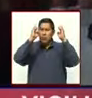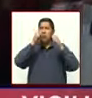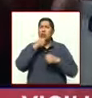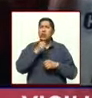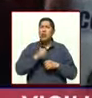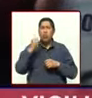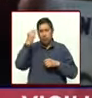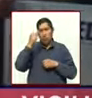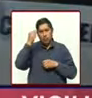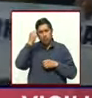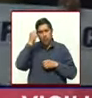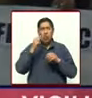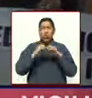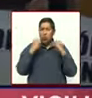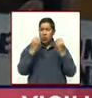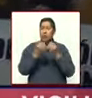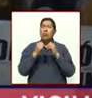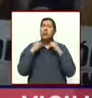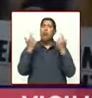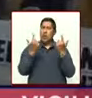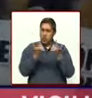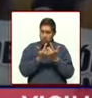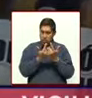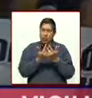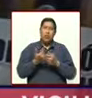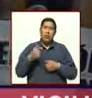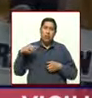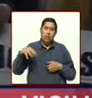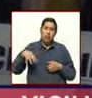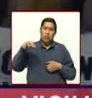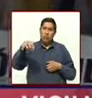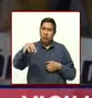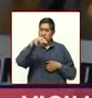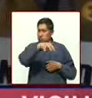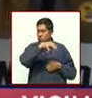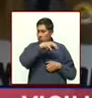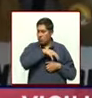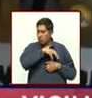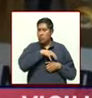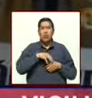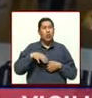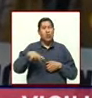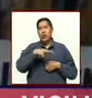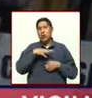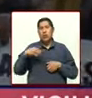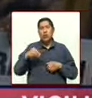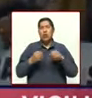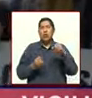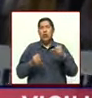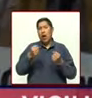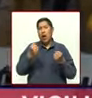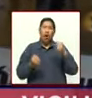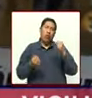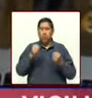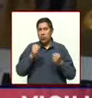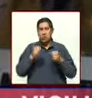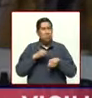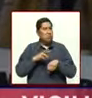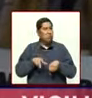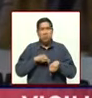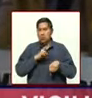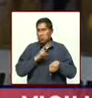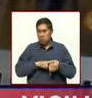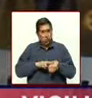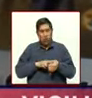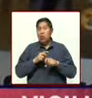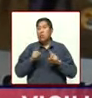del gobierno están organizaciones sociales, como les menciono, las 4 esquinas hay resguardo policial, el tránsito vehicular está siendo completamente normal,